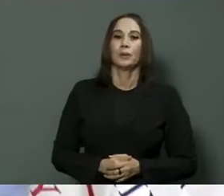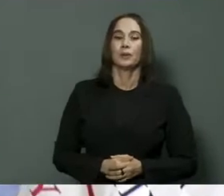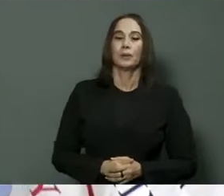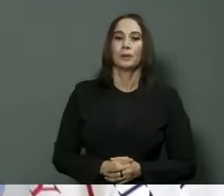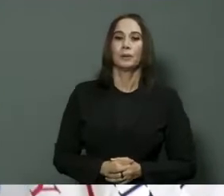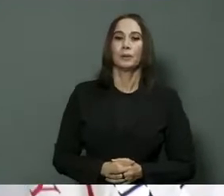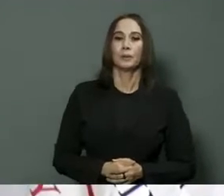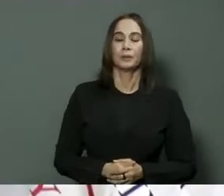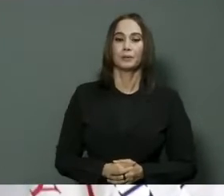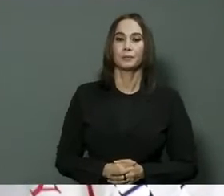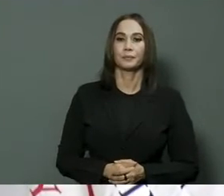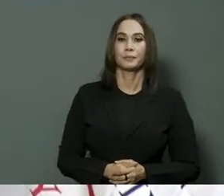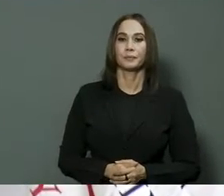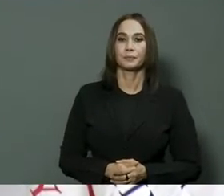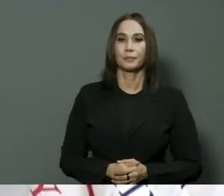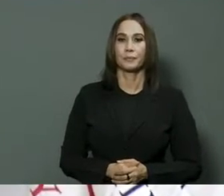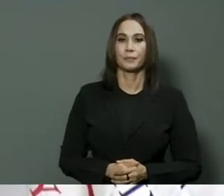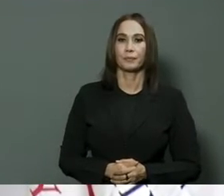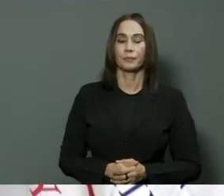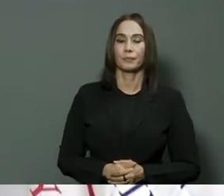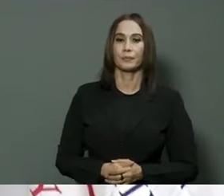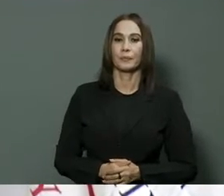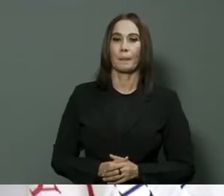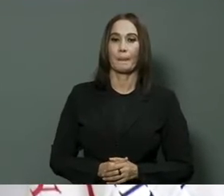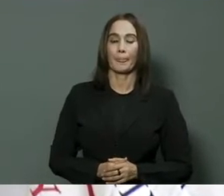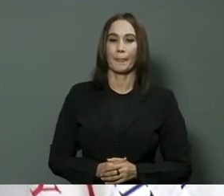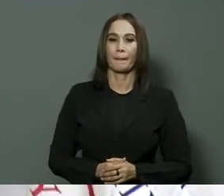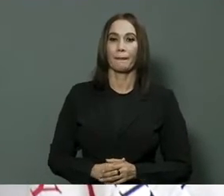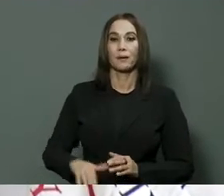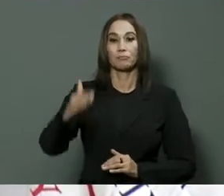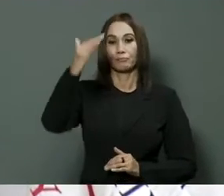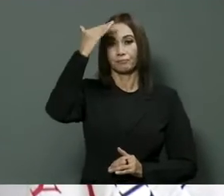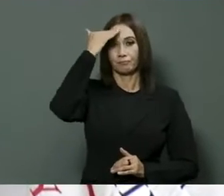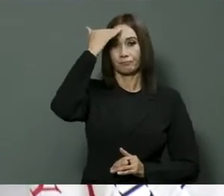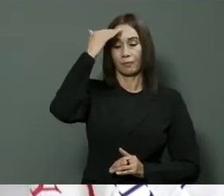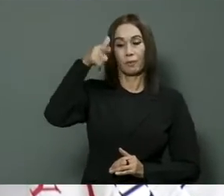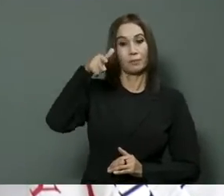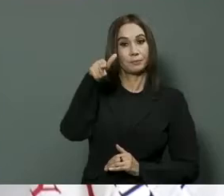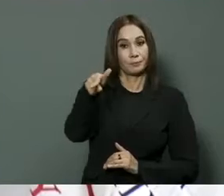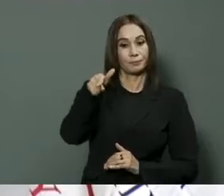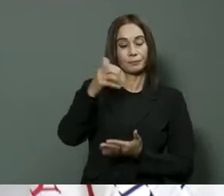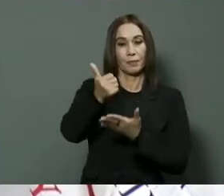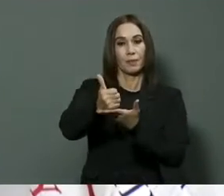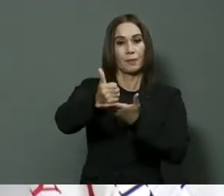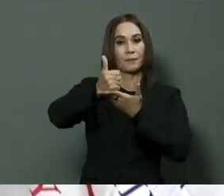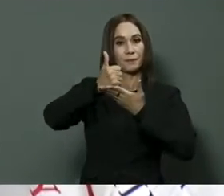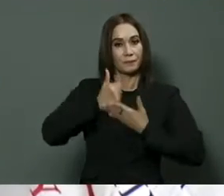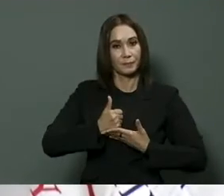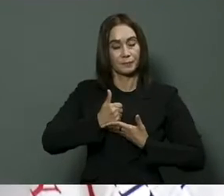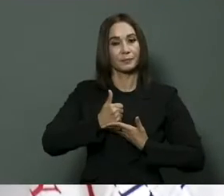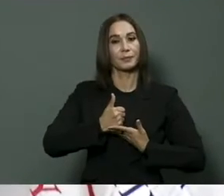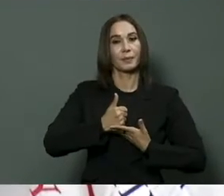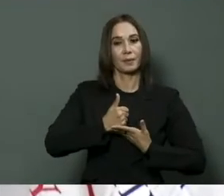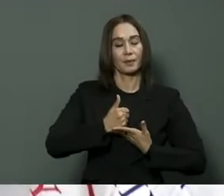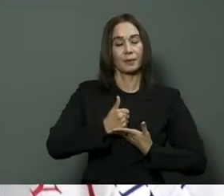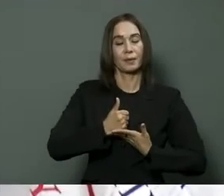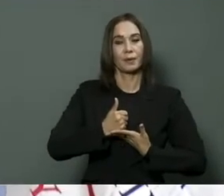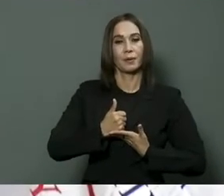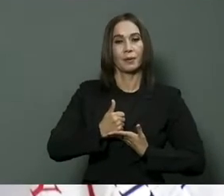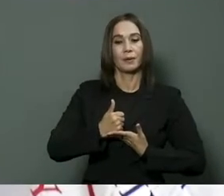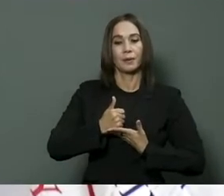No hay duda de que eso va a ayudar y va